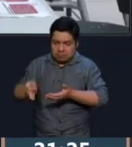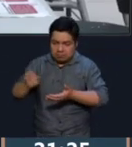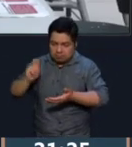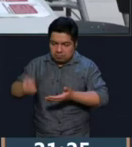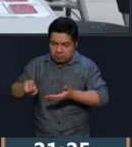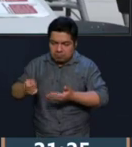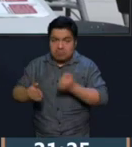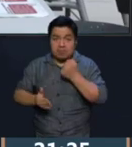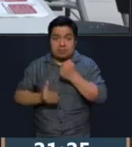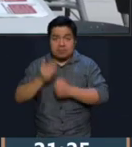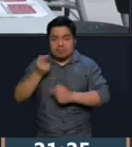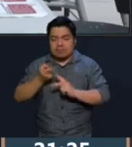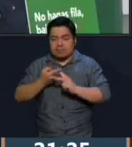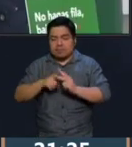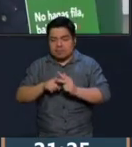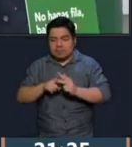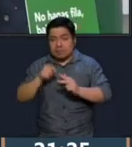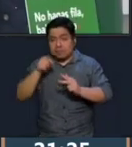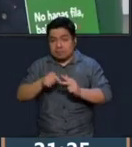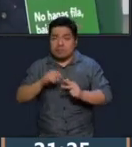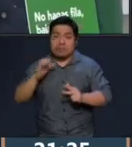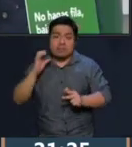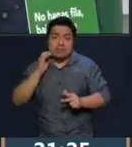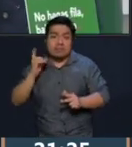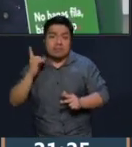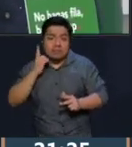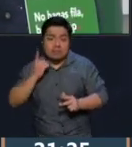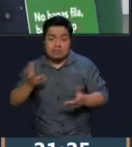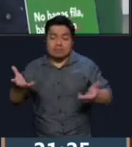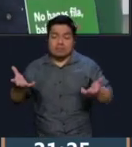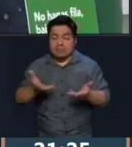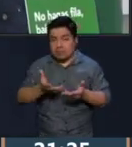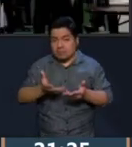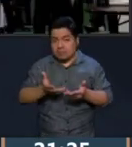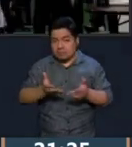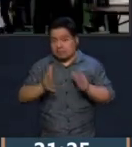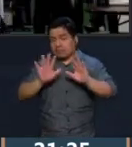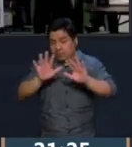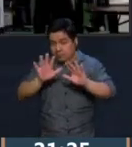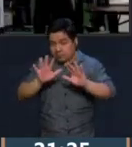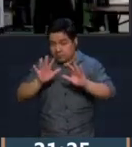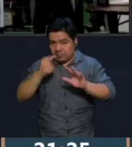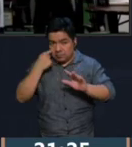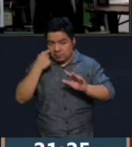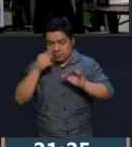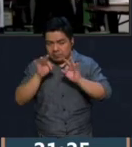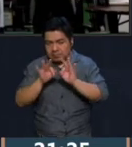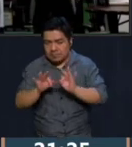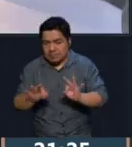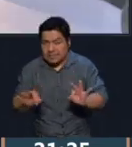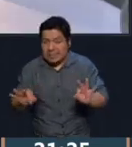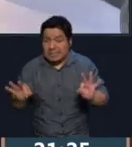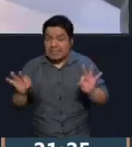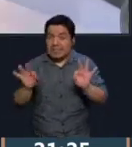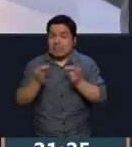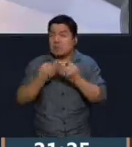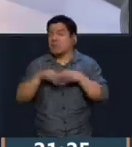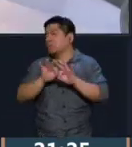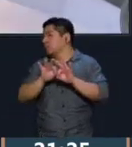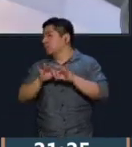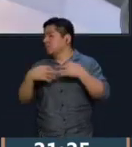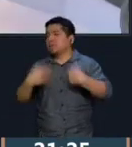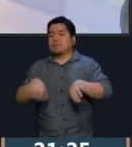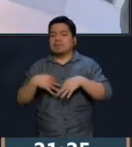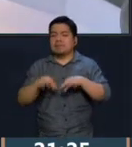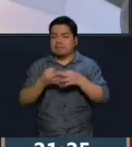esta iniciativa inició en la Cámara de Diputados. Pero lo que es muy importante